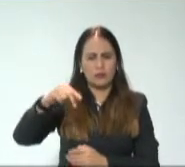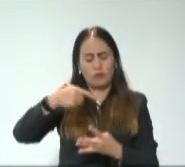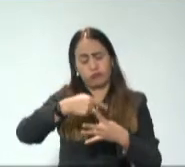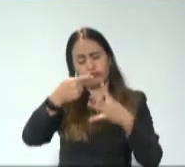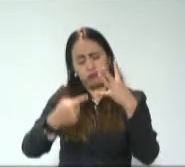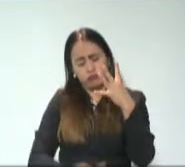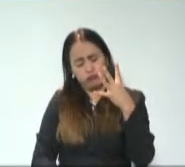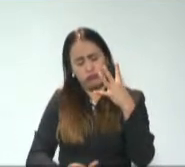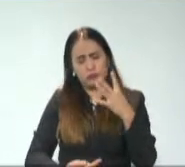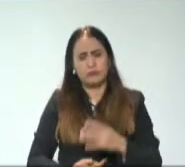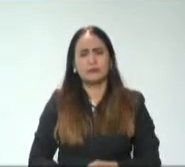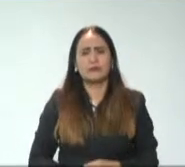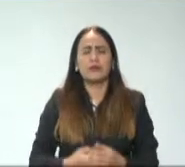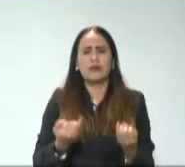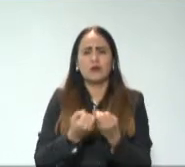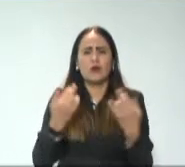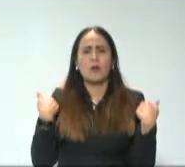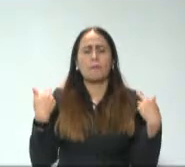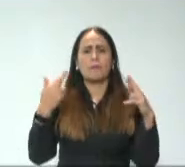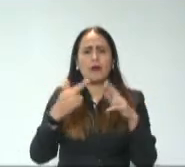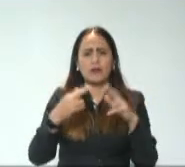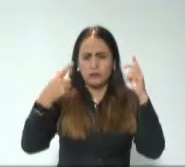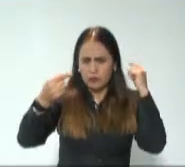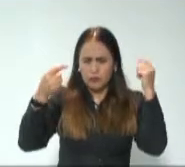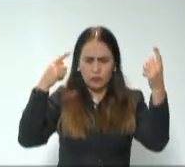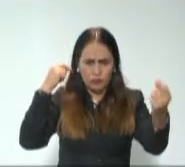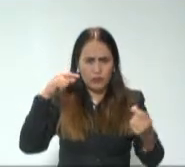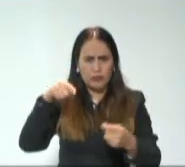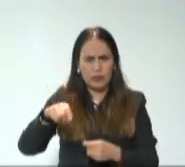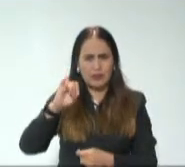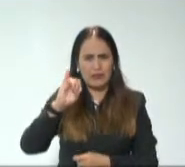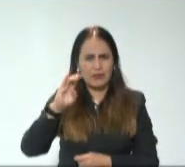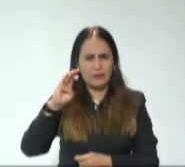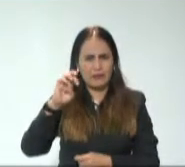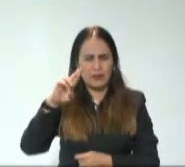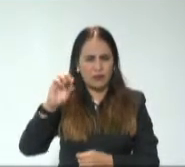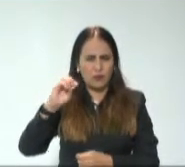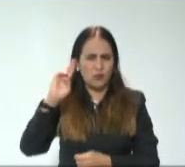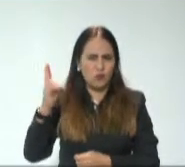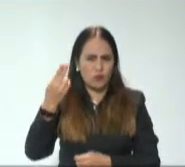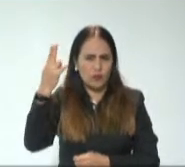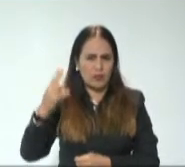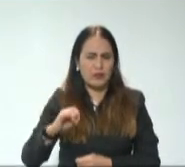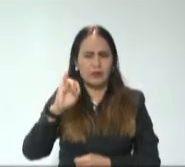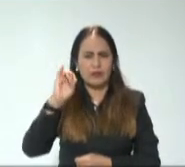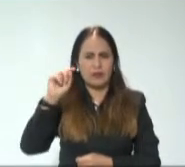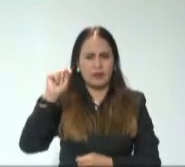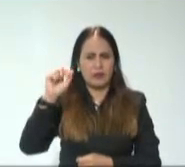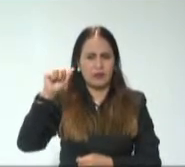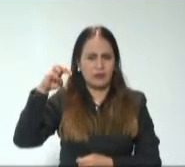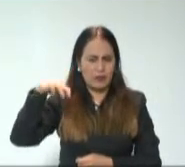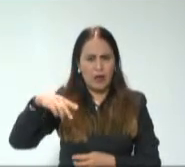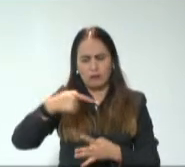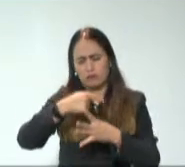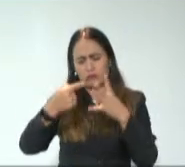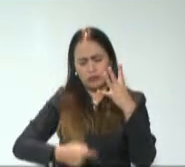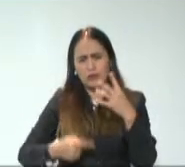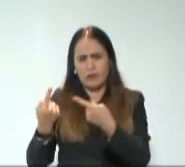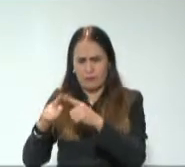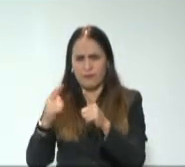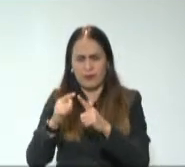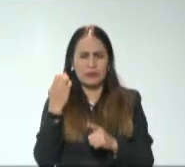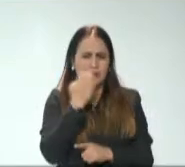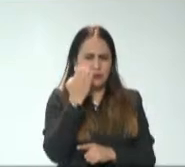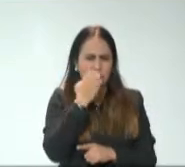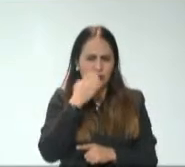otros ha sido profesor titular de la UNAM Ibero Side El itam y otros centros de estudio es